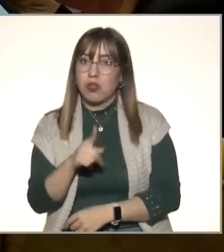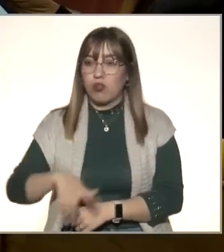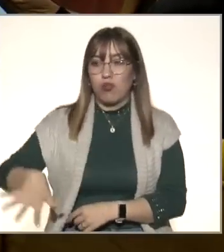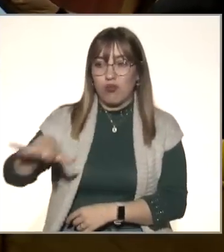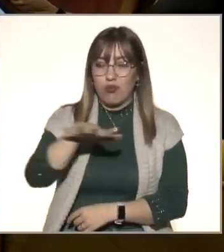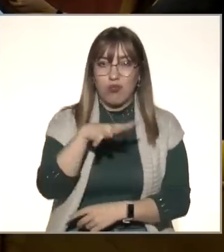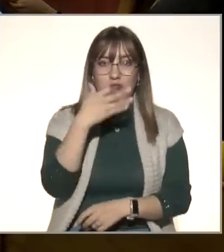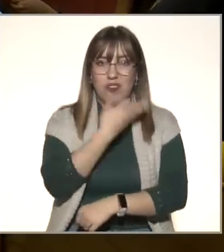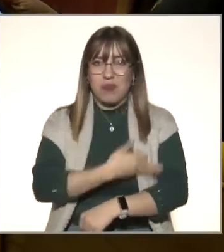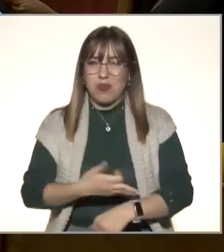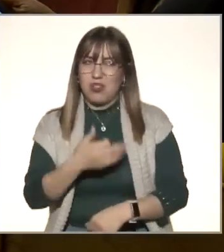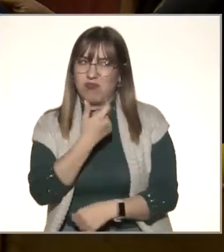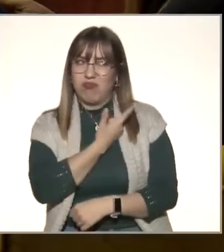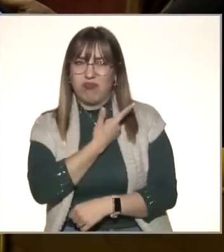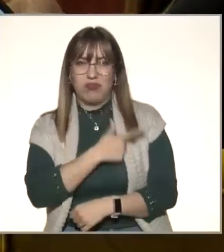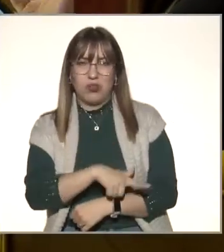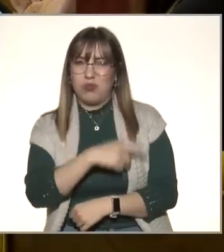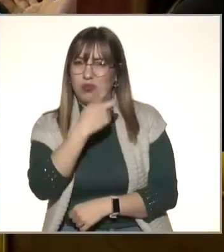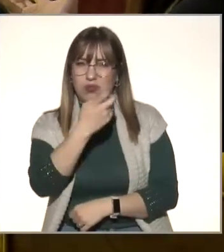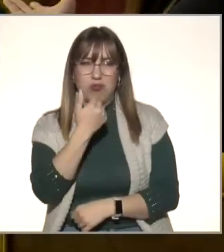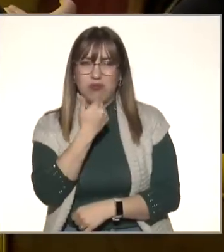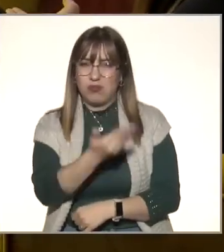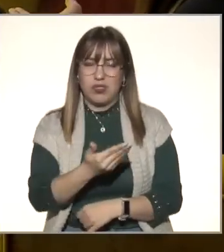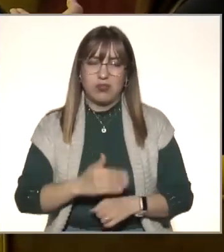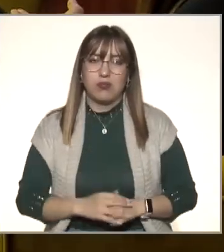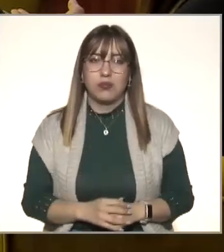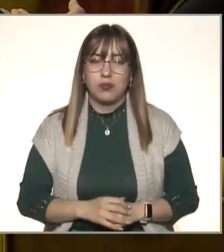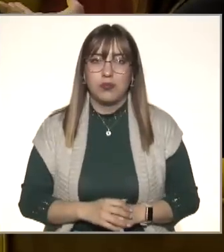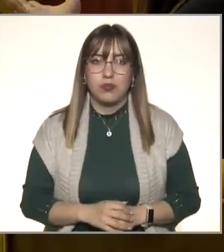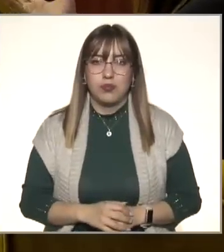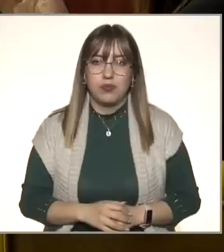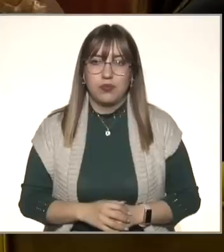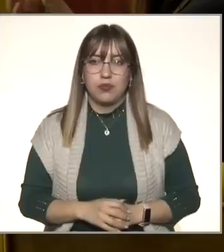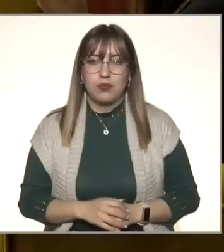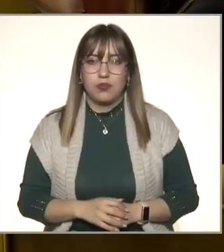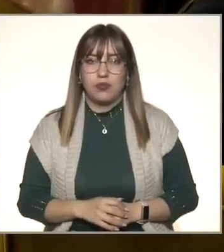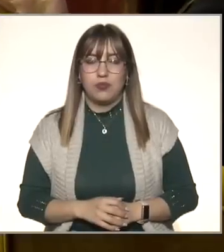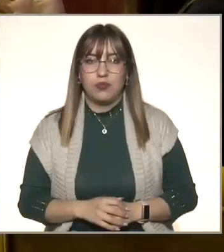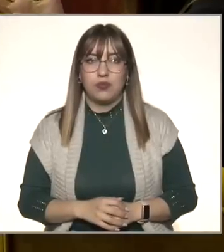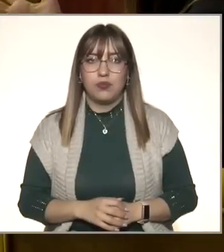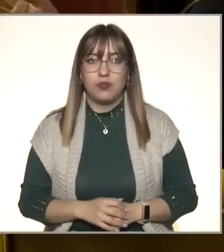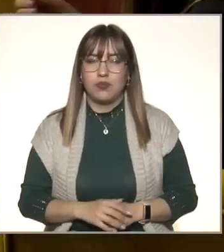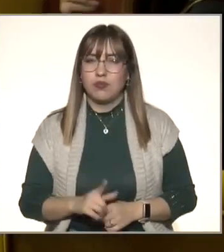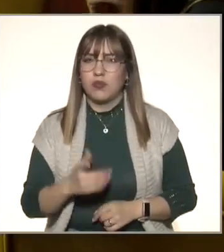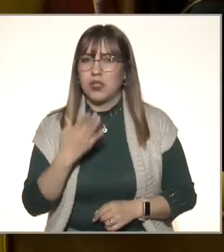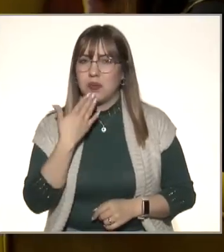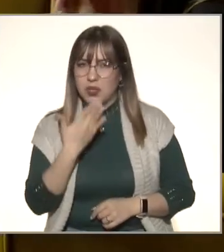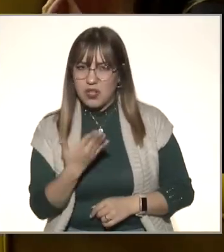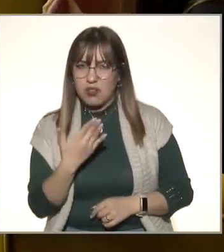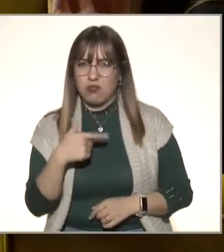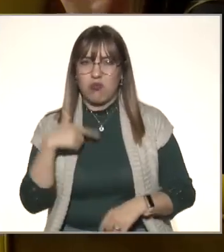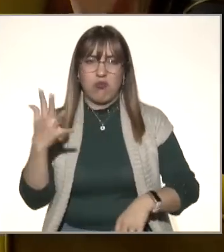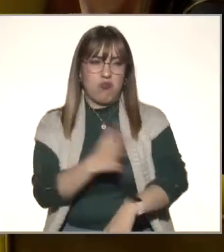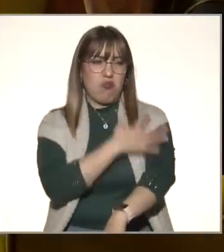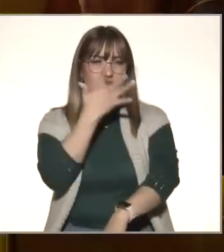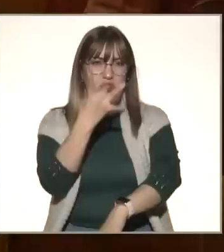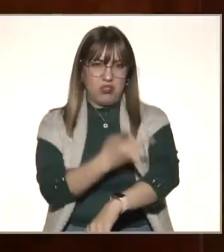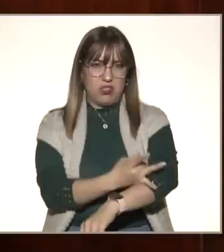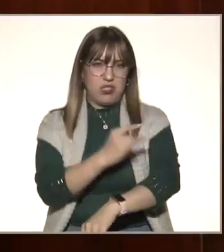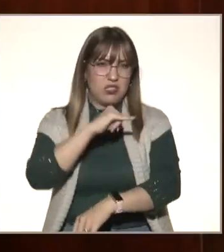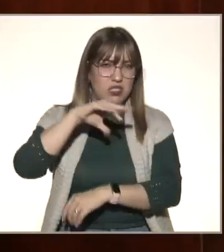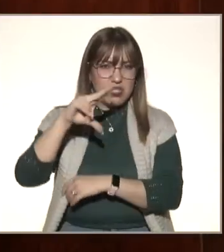pues que no es lo más correcto. Y ahí también entraban en el debate de es bueno ser honesto, hasta qué punto